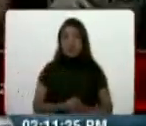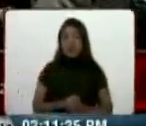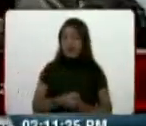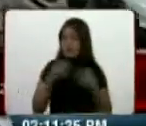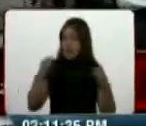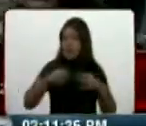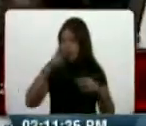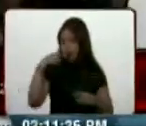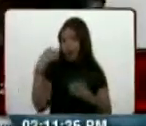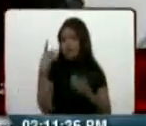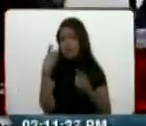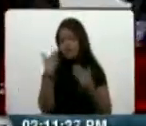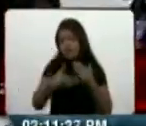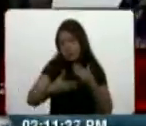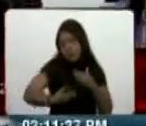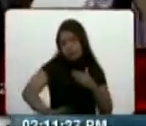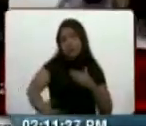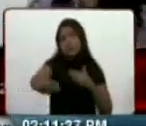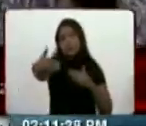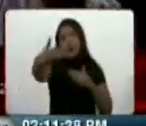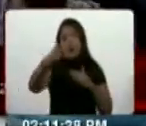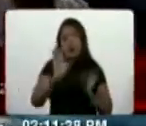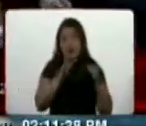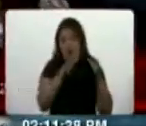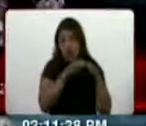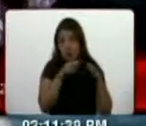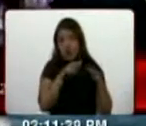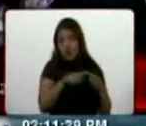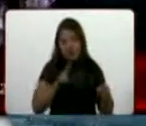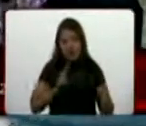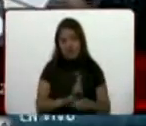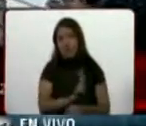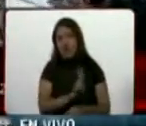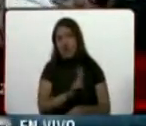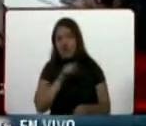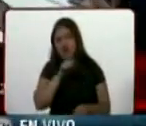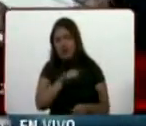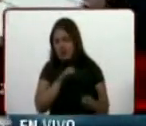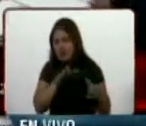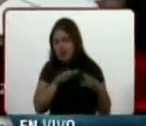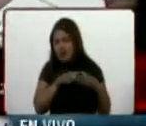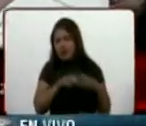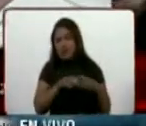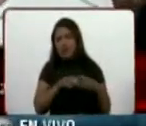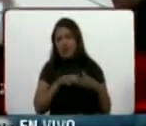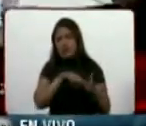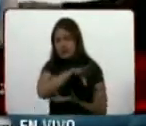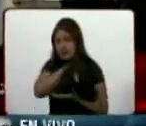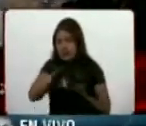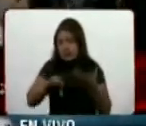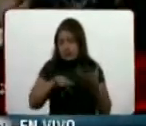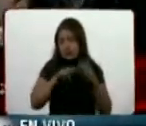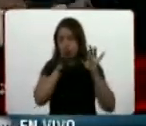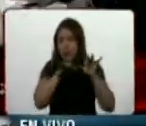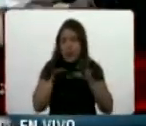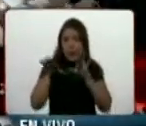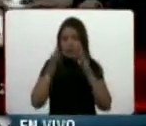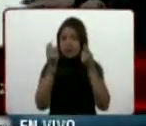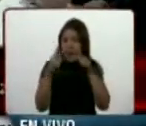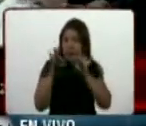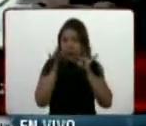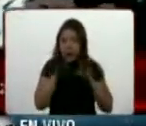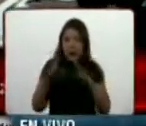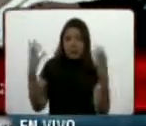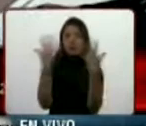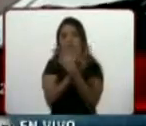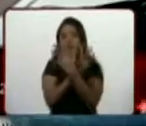quedan por venir, pues estos grupos violentos, estos grupos desestabilizadores, estos grupos que tratan de confundir,